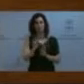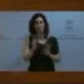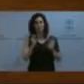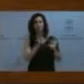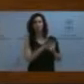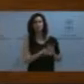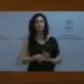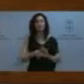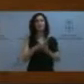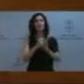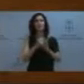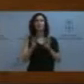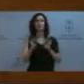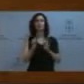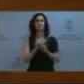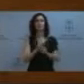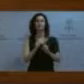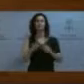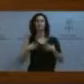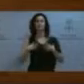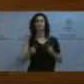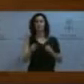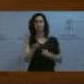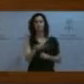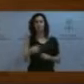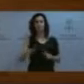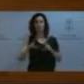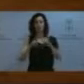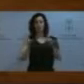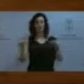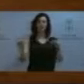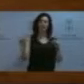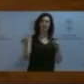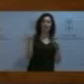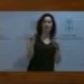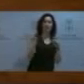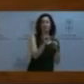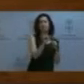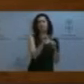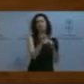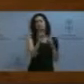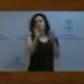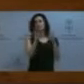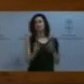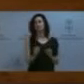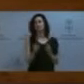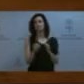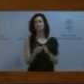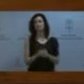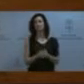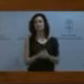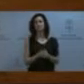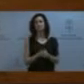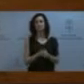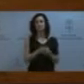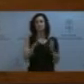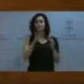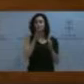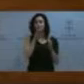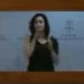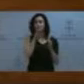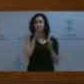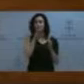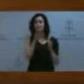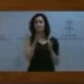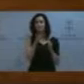respecto al transporte sanitario en algunas zonas del oriente de Asturias, que ya se ha debatido en algunas ocasiones en esta